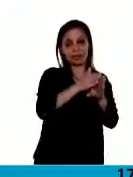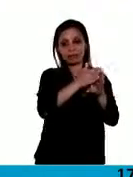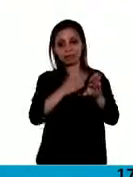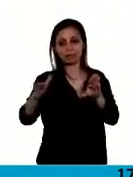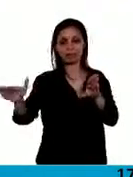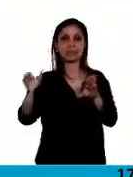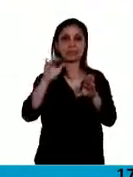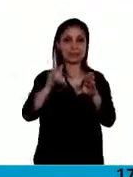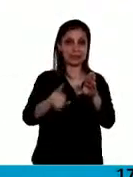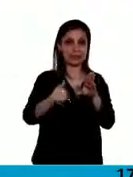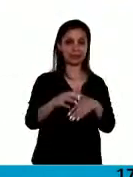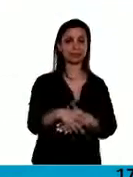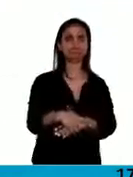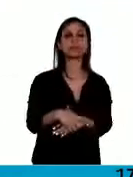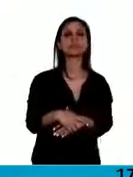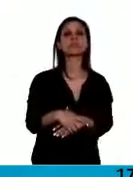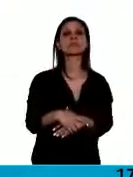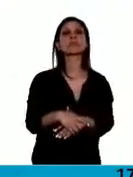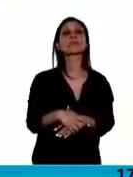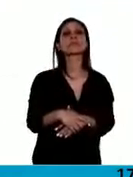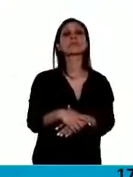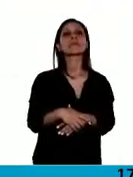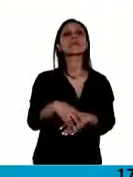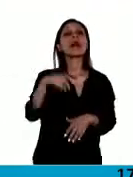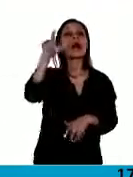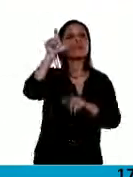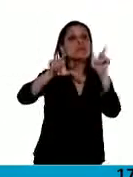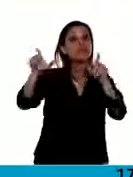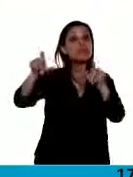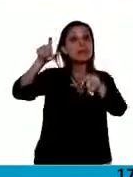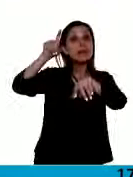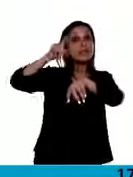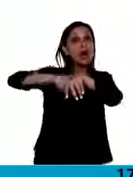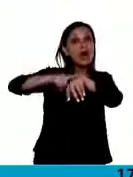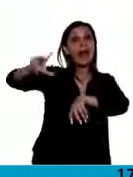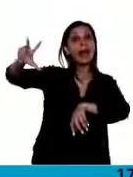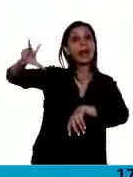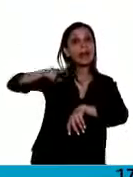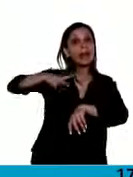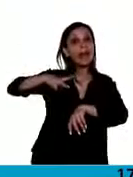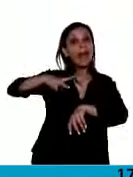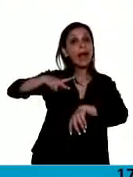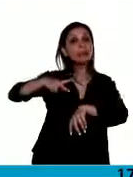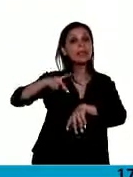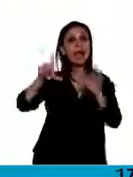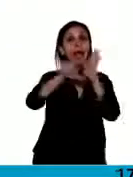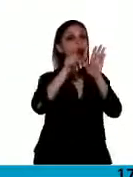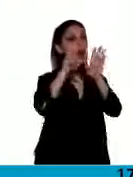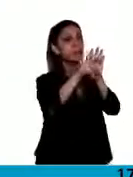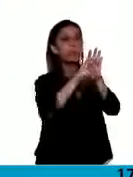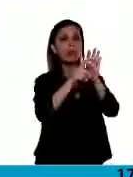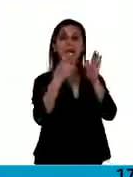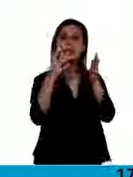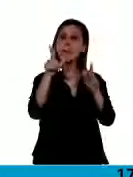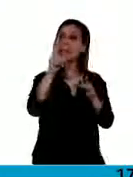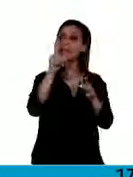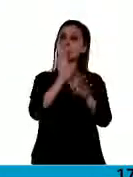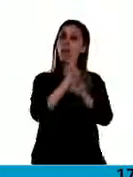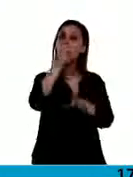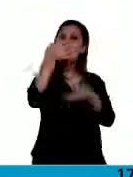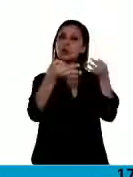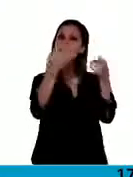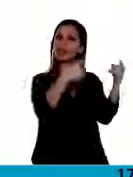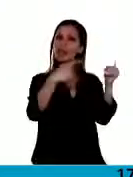aislamiento. Cuando son los ricos los que incumplen las leyes, esta legislatura no actúa de la misma manera, eso ya lo hemos dicho varias veces. En el